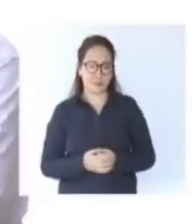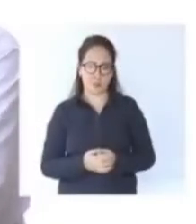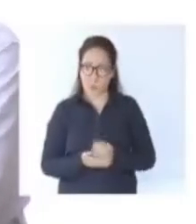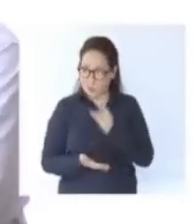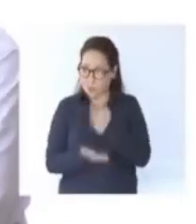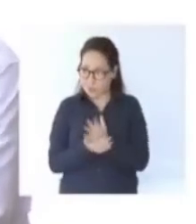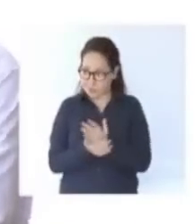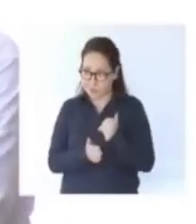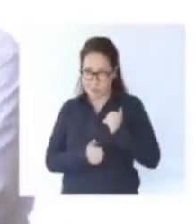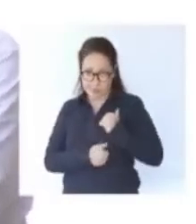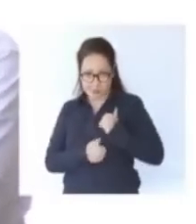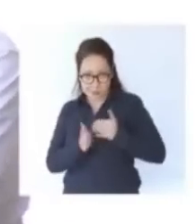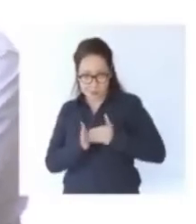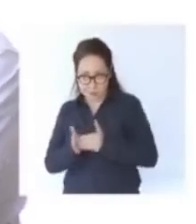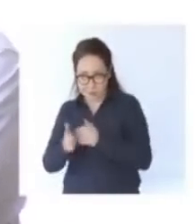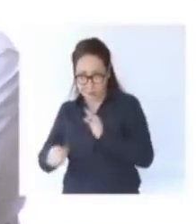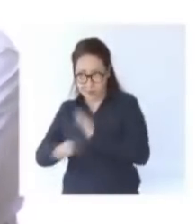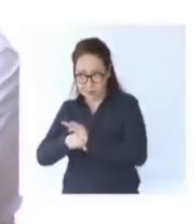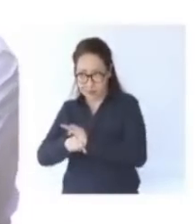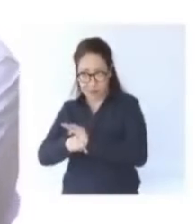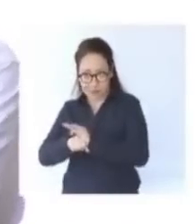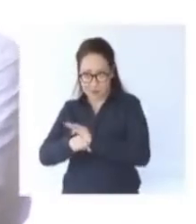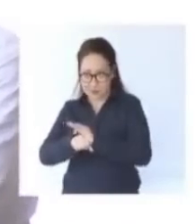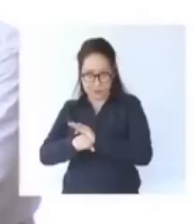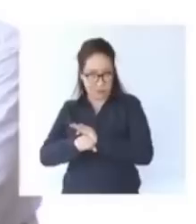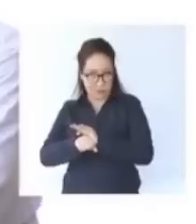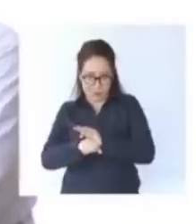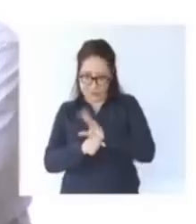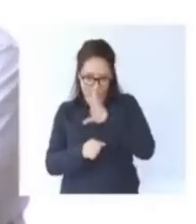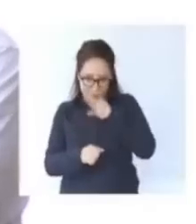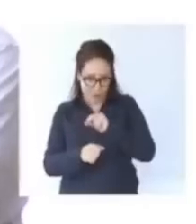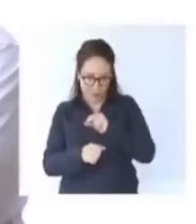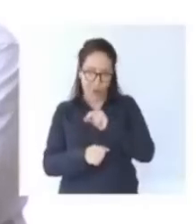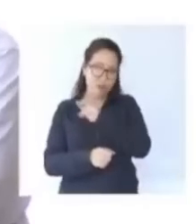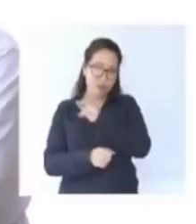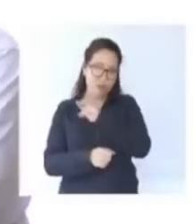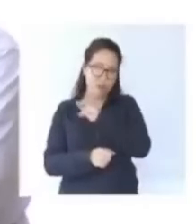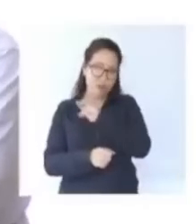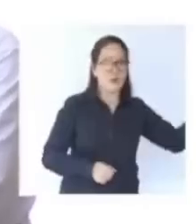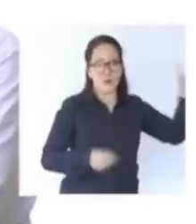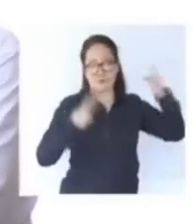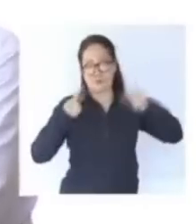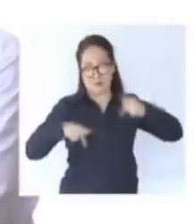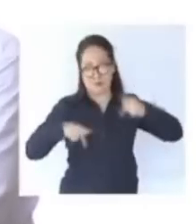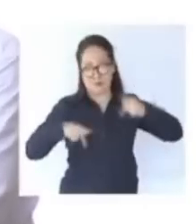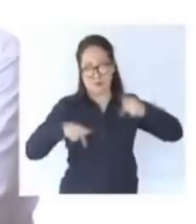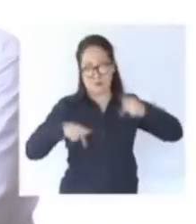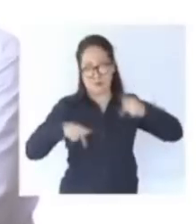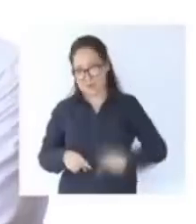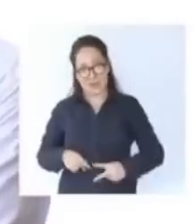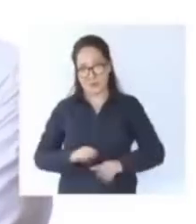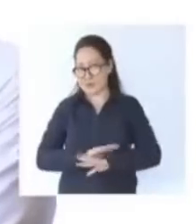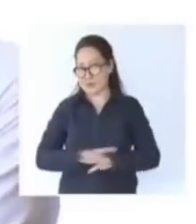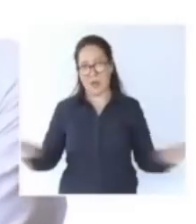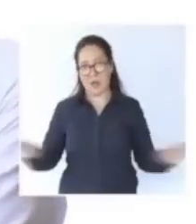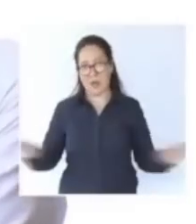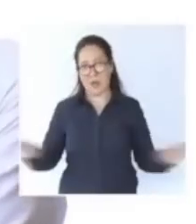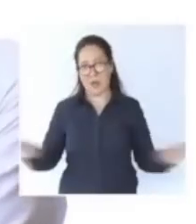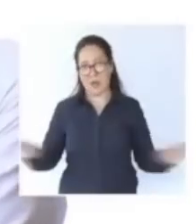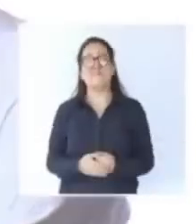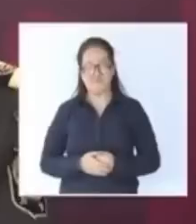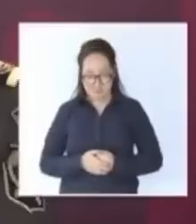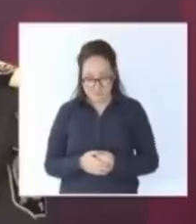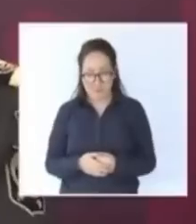los marinos y los soldados. Vamos a defender a México todos los mexicanos.